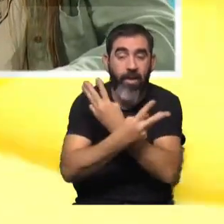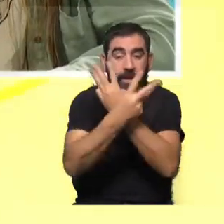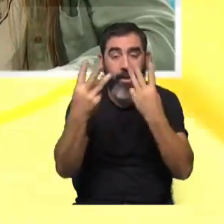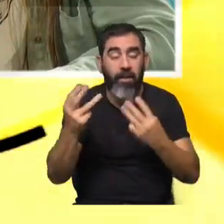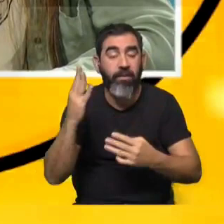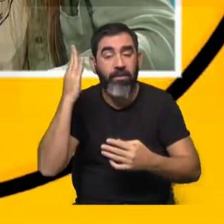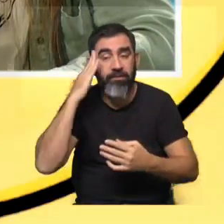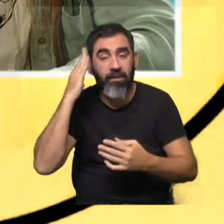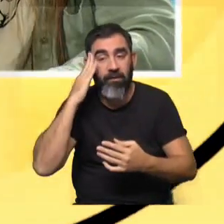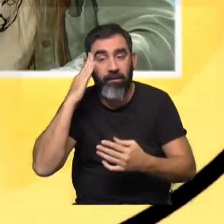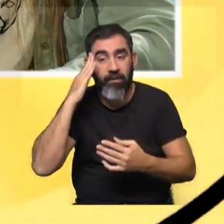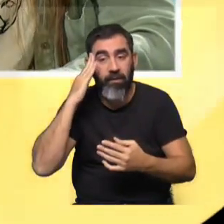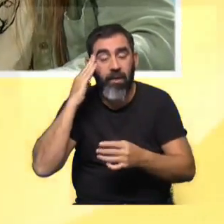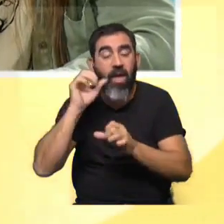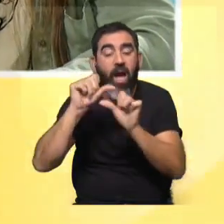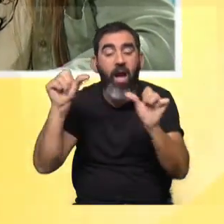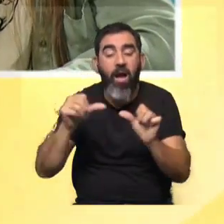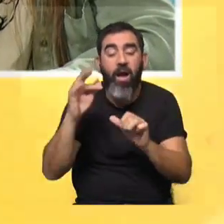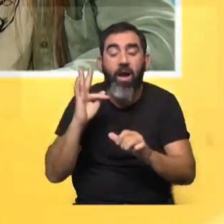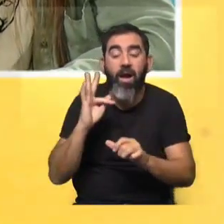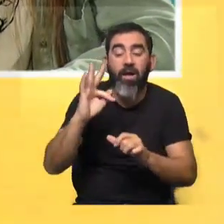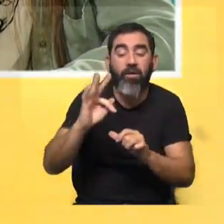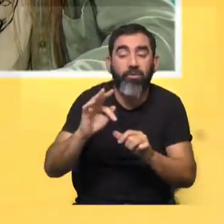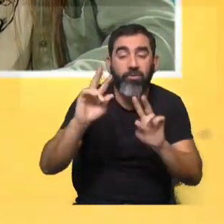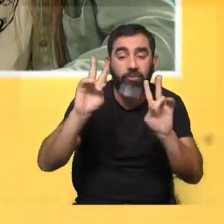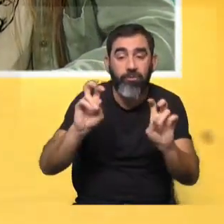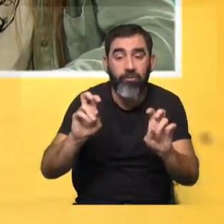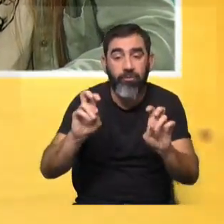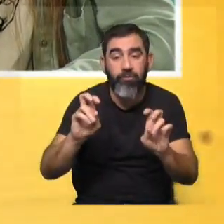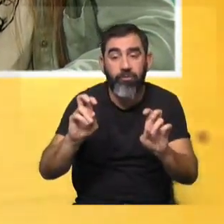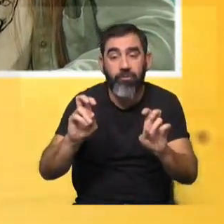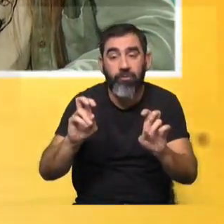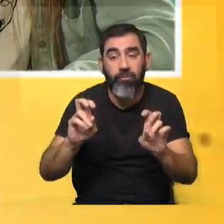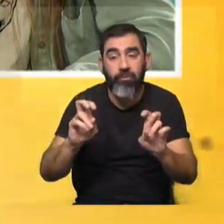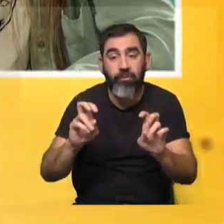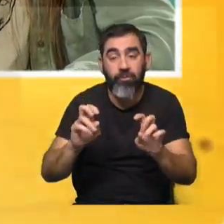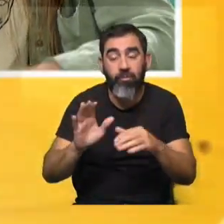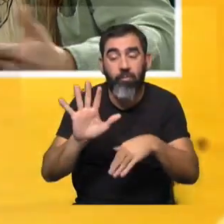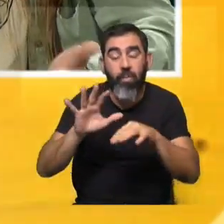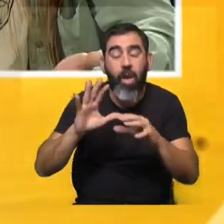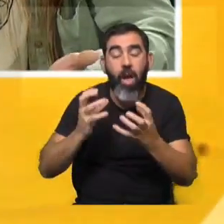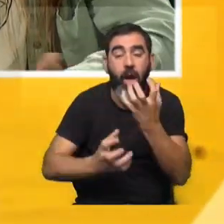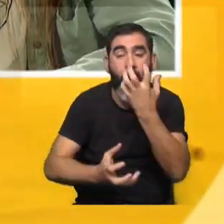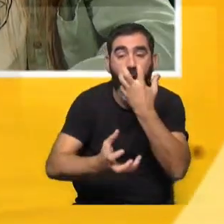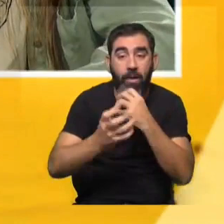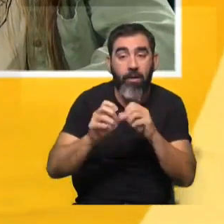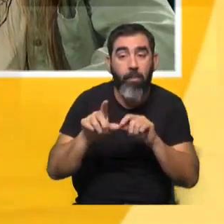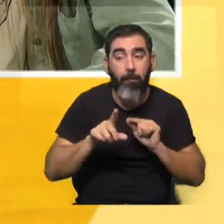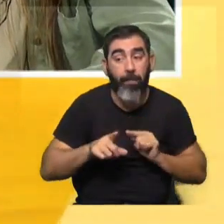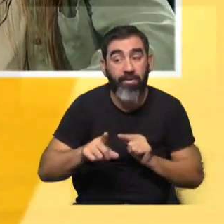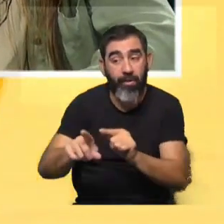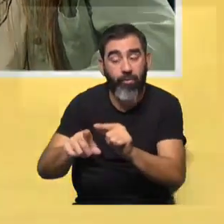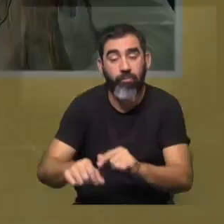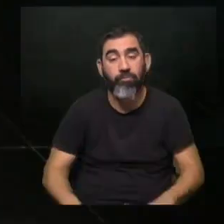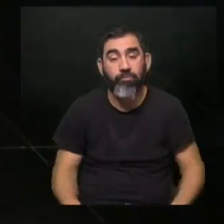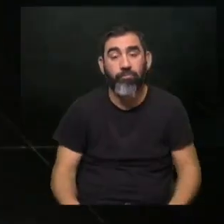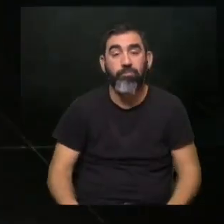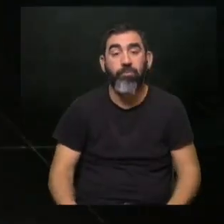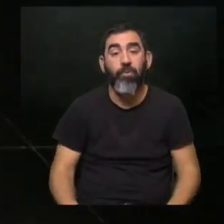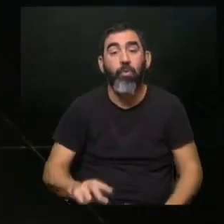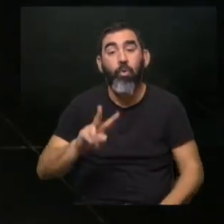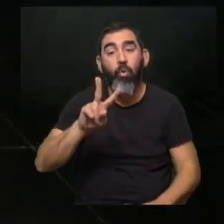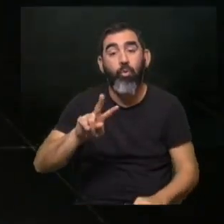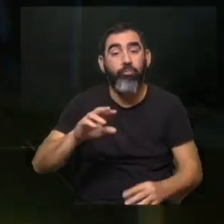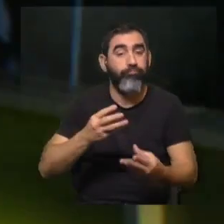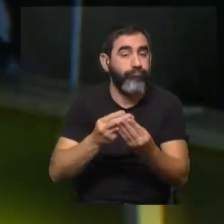poder hacer un plan de acción que involucre a nuestro gran depredador, también muy perseguido. Y terminamos con 2 especies